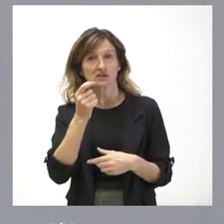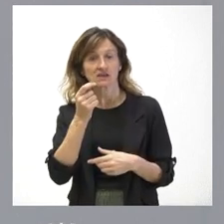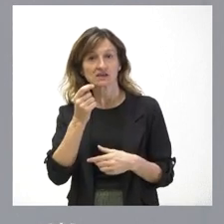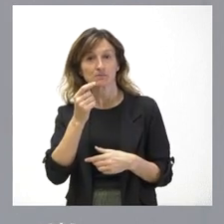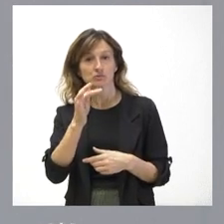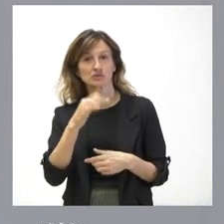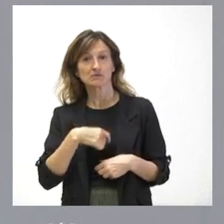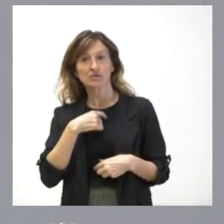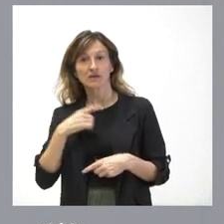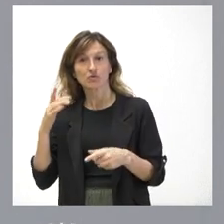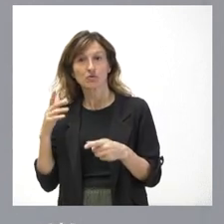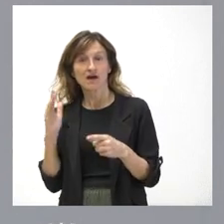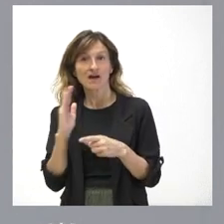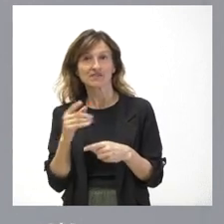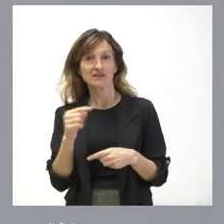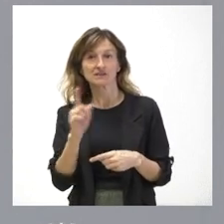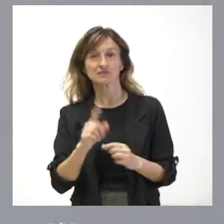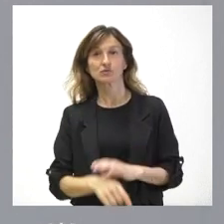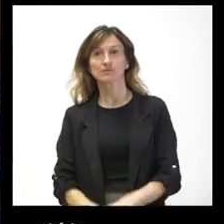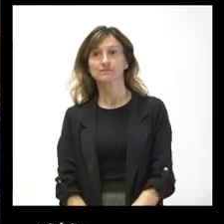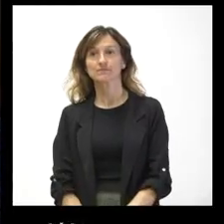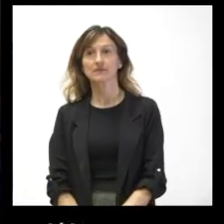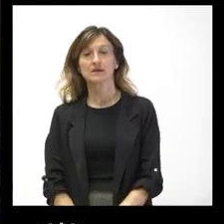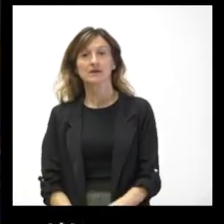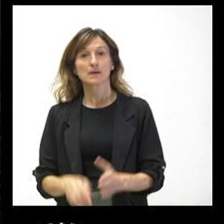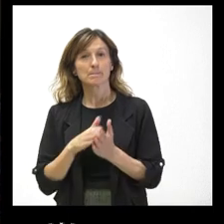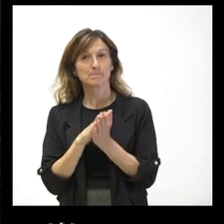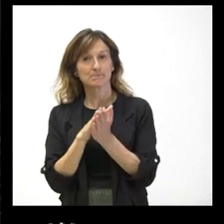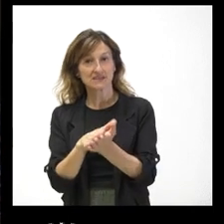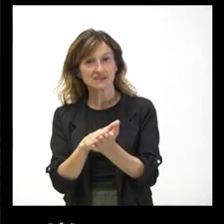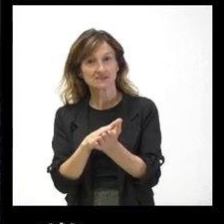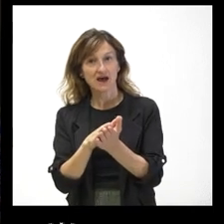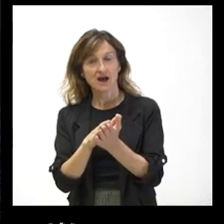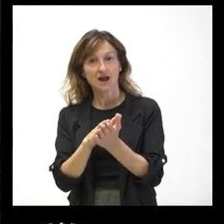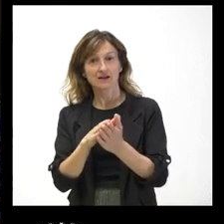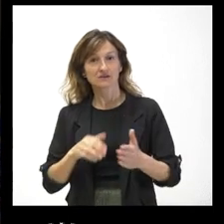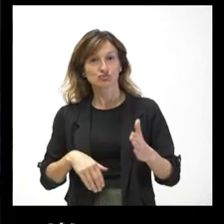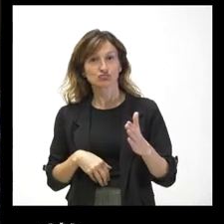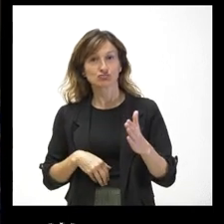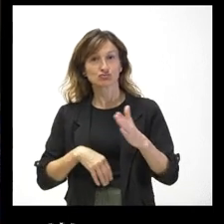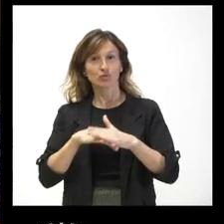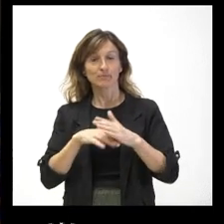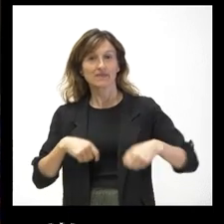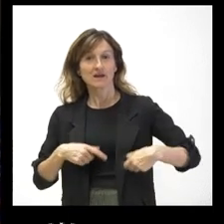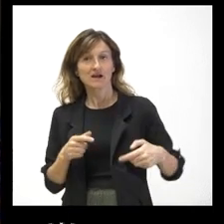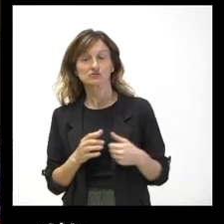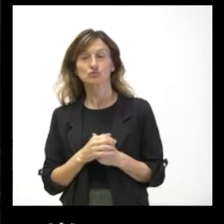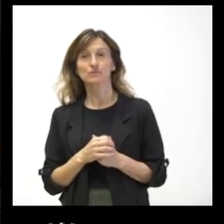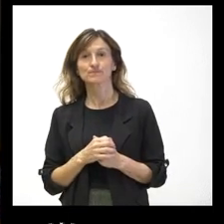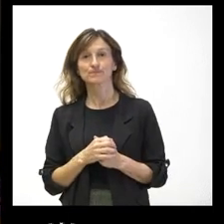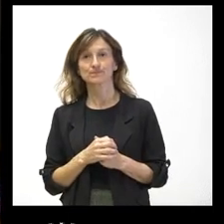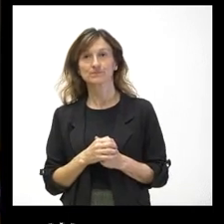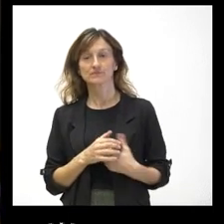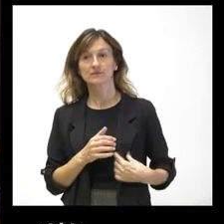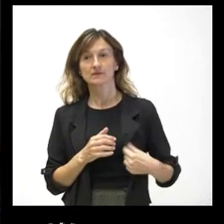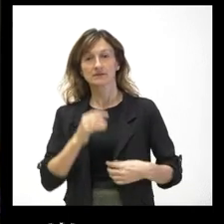conjunto de los ciudadanos Sí pero van a presentar ese techo de gasto o no van a avanzar hasta que no tengan asegurado el respaldo O sea no se va a registrar